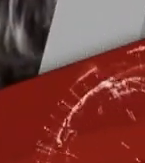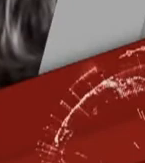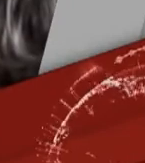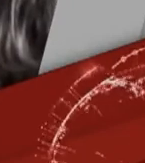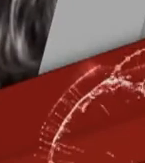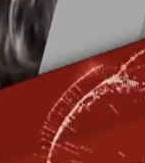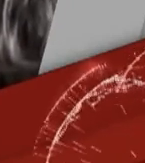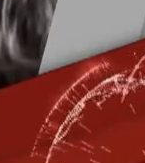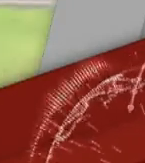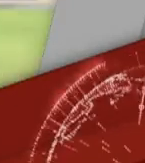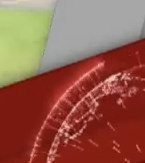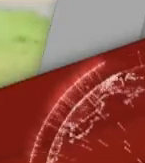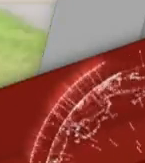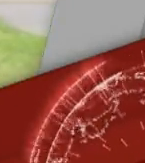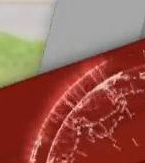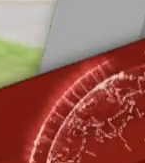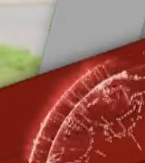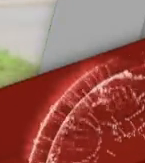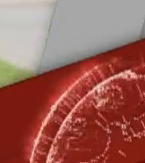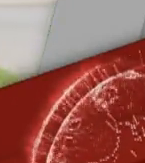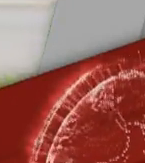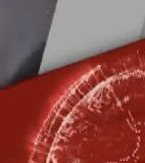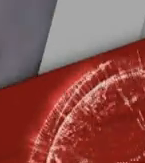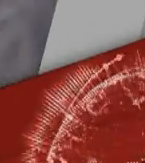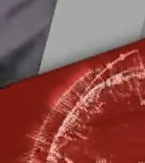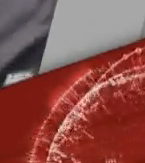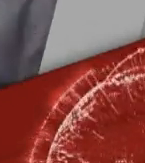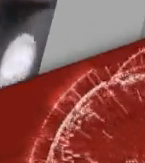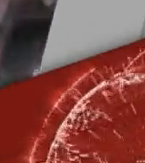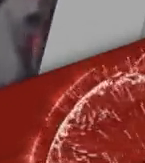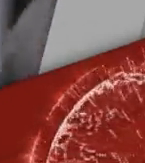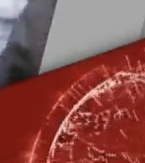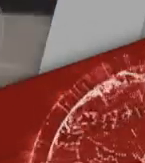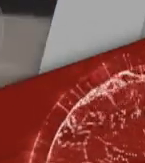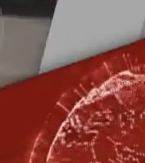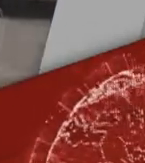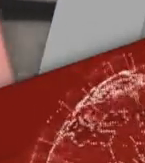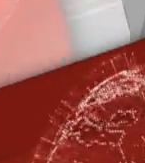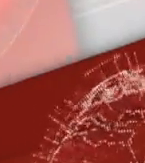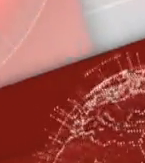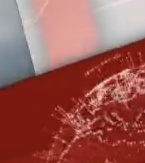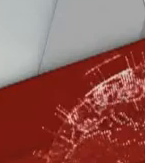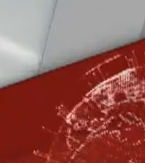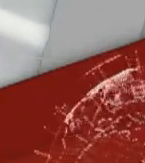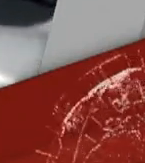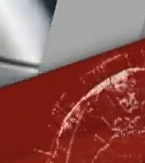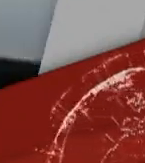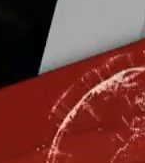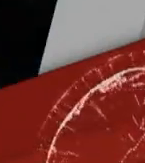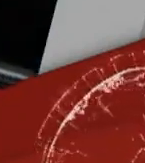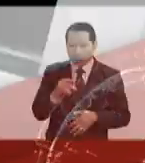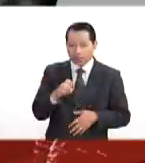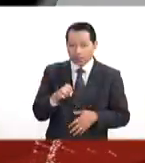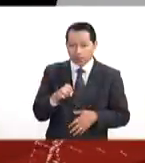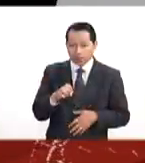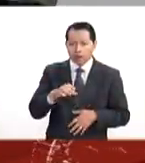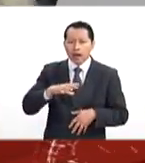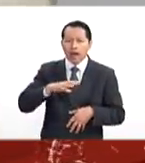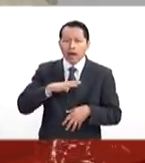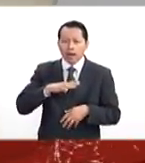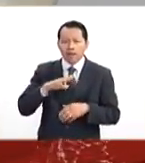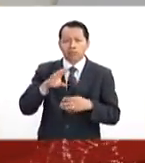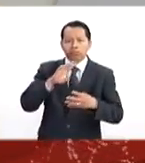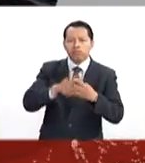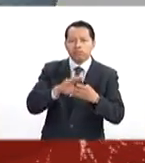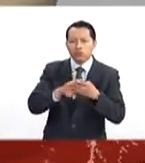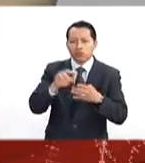Tres meses después de su captura fue extraditado el exgobernador de Veracruz, Javier Duarte, a México. Duarte fue llevado al reclusorio norte,